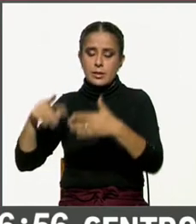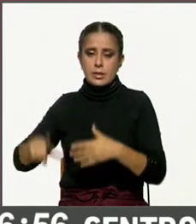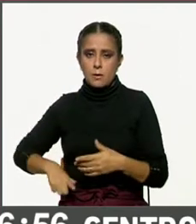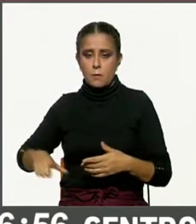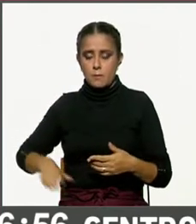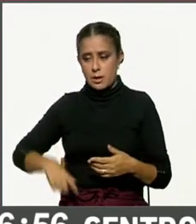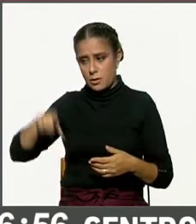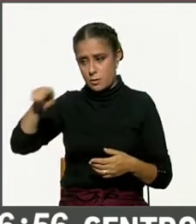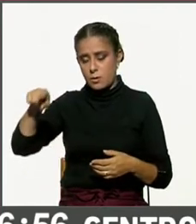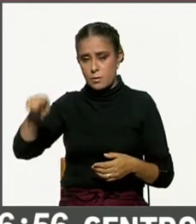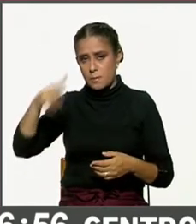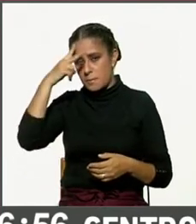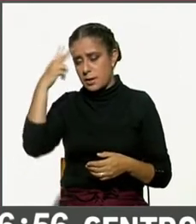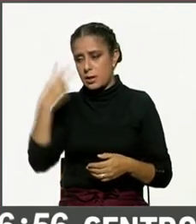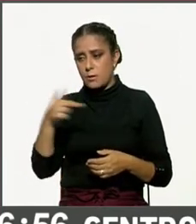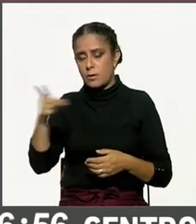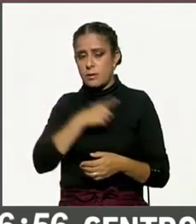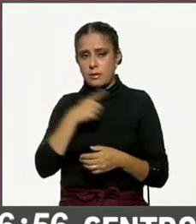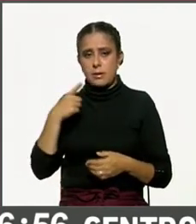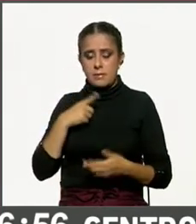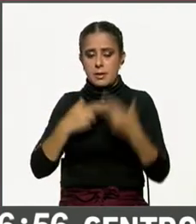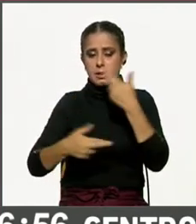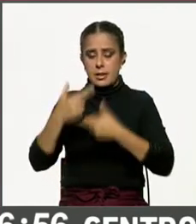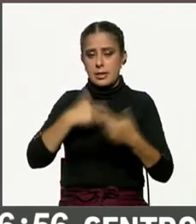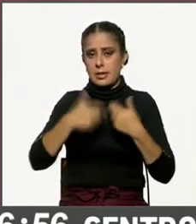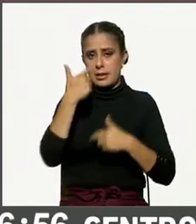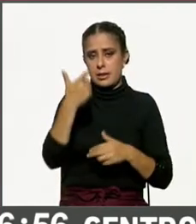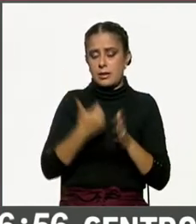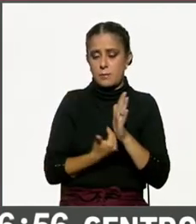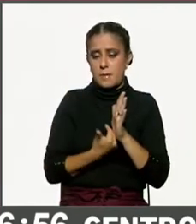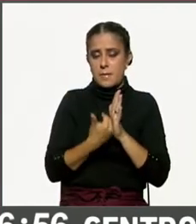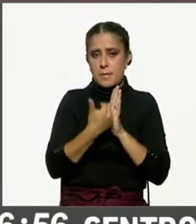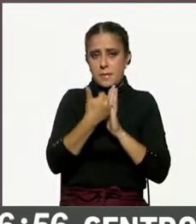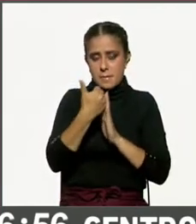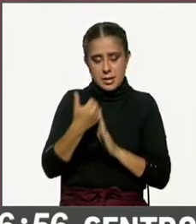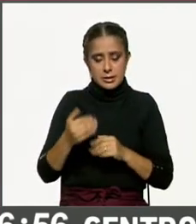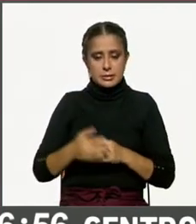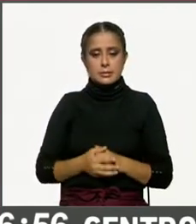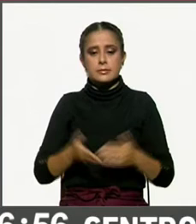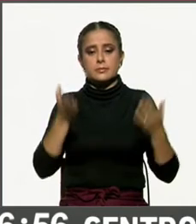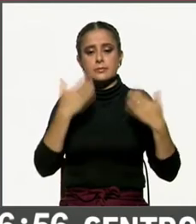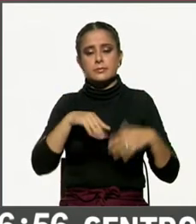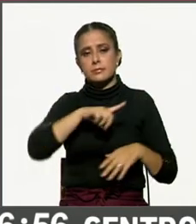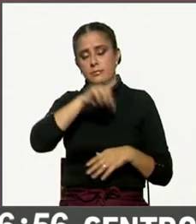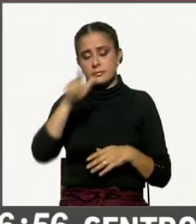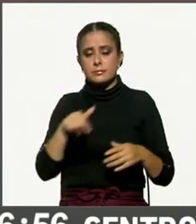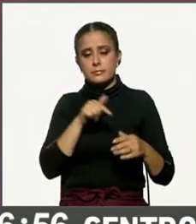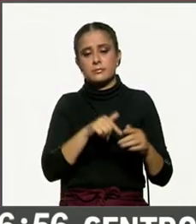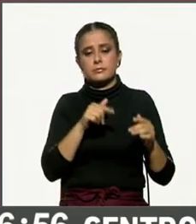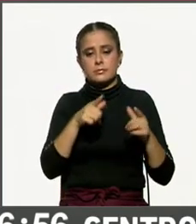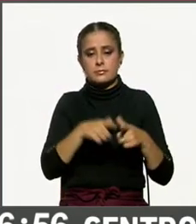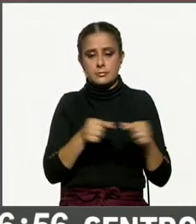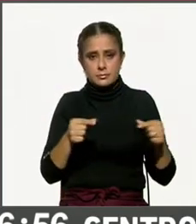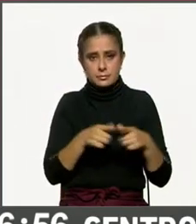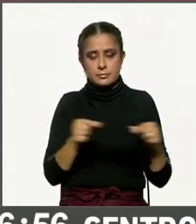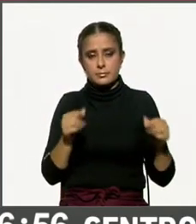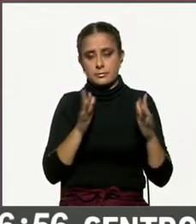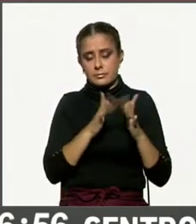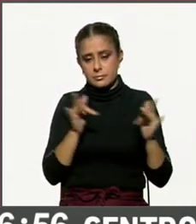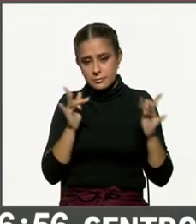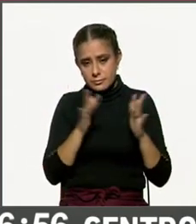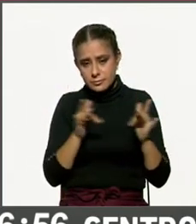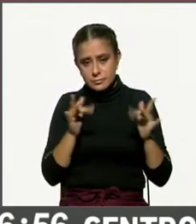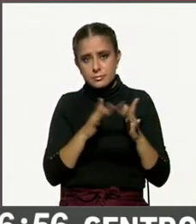el gobierno. Y luego por debajo de nosotros estaría Japón, Francia